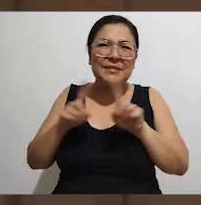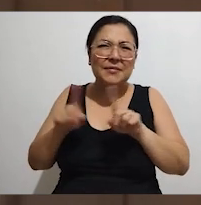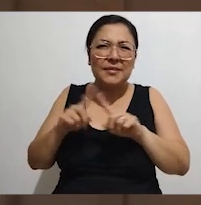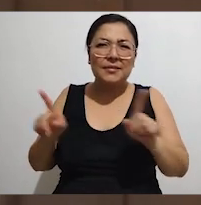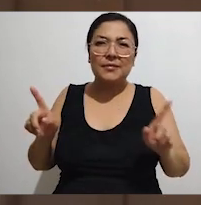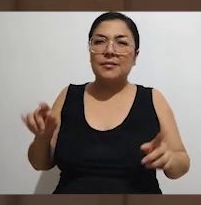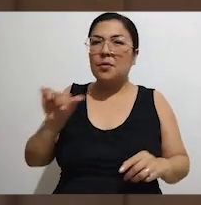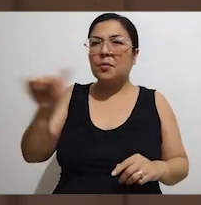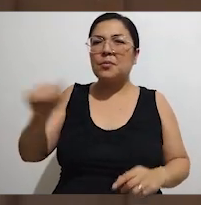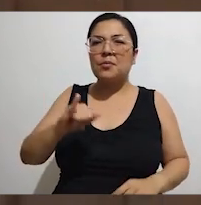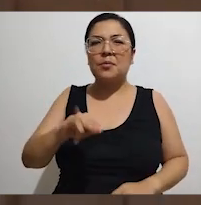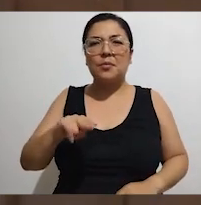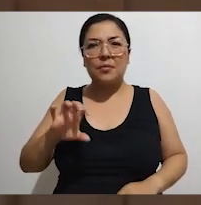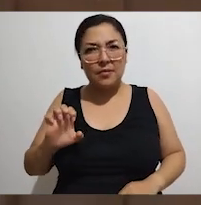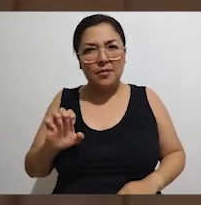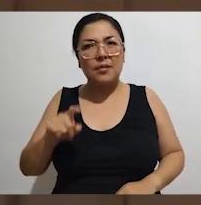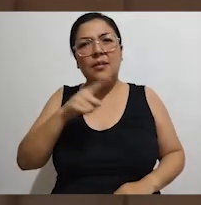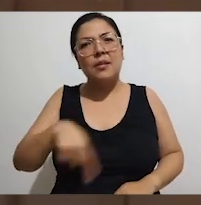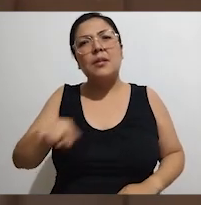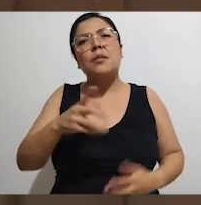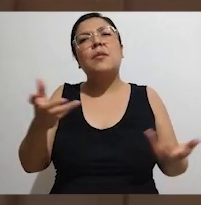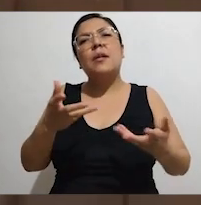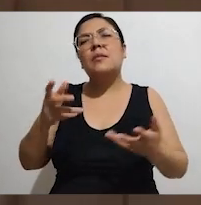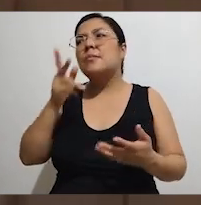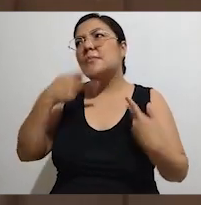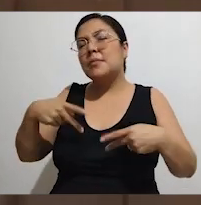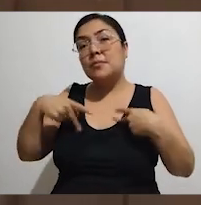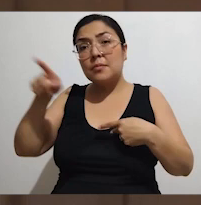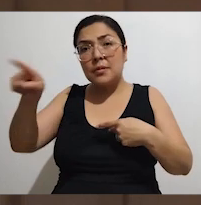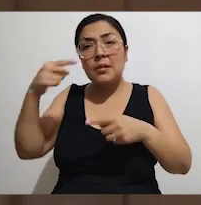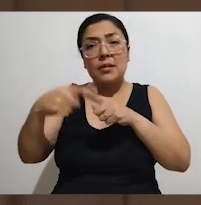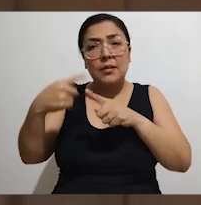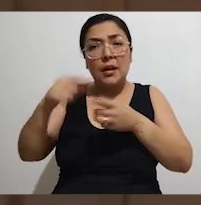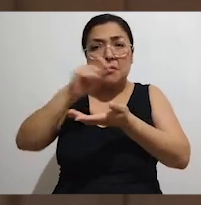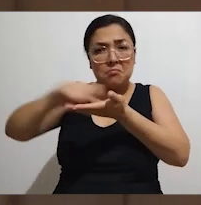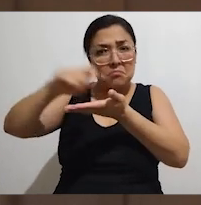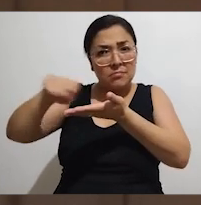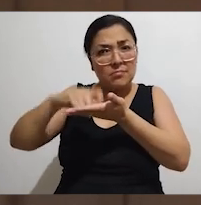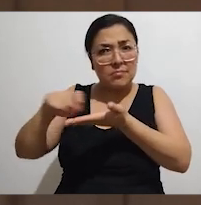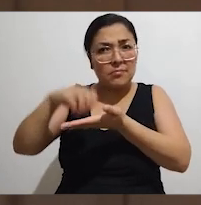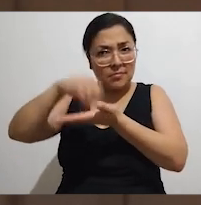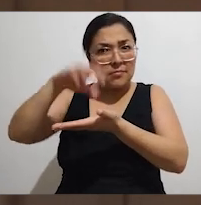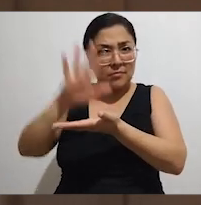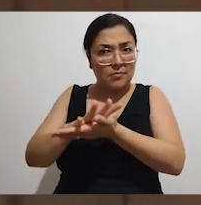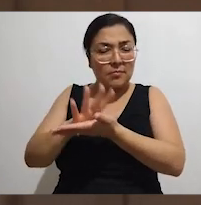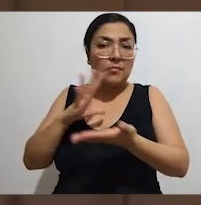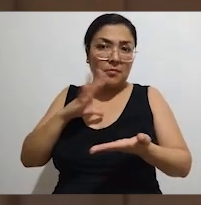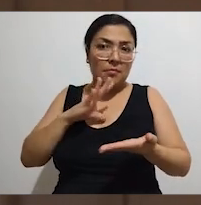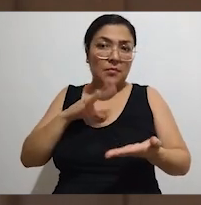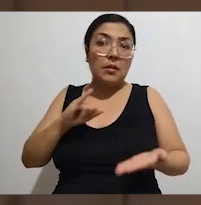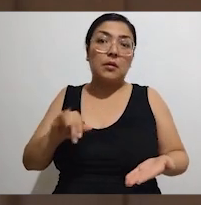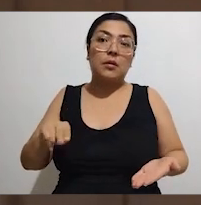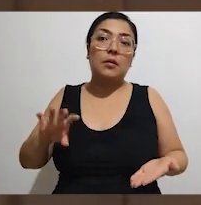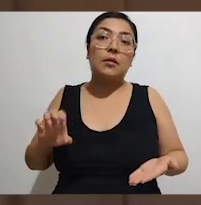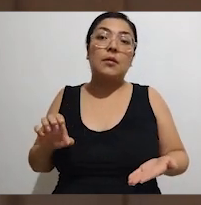Instituto Nacional Electoral, quien nos reporta a qué personas se han ido inscribiendo. Ellos llevan un mecanismo diferente porque el INE tiene